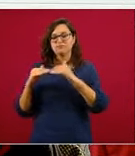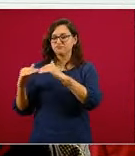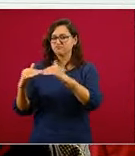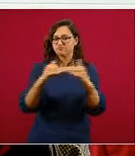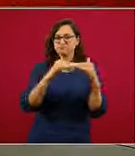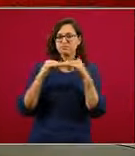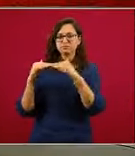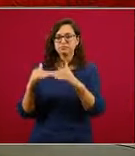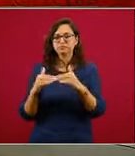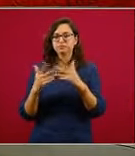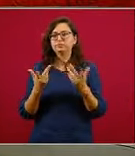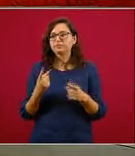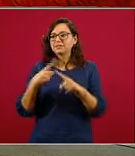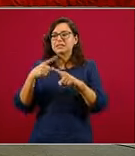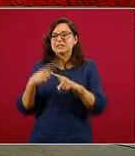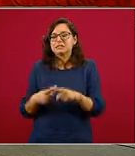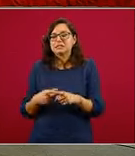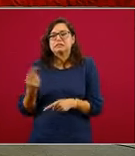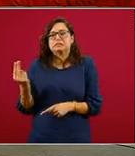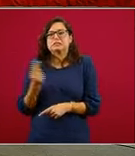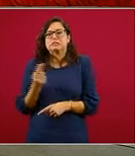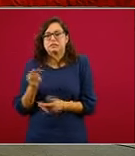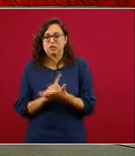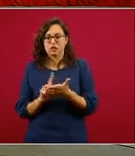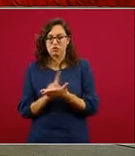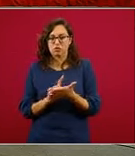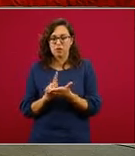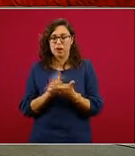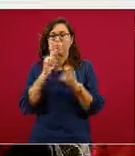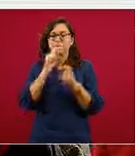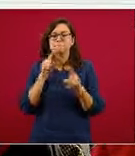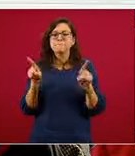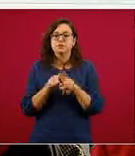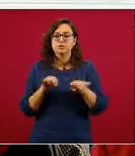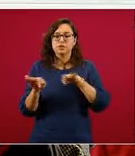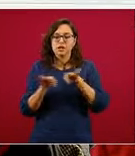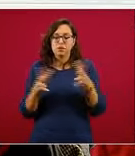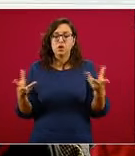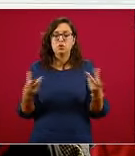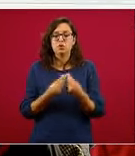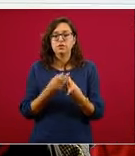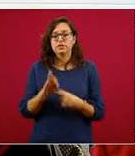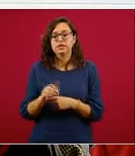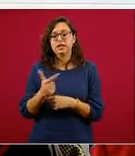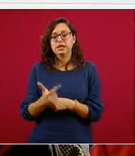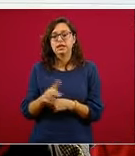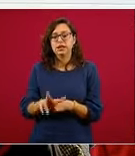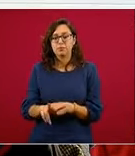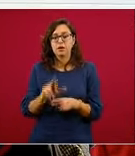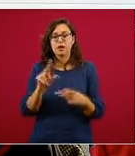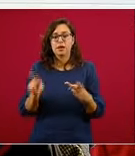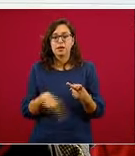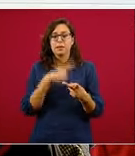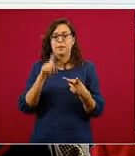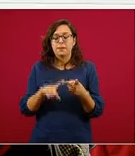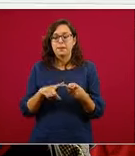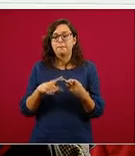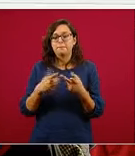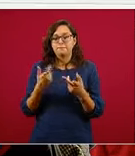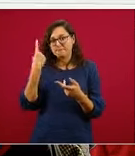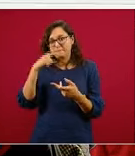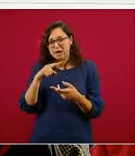ámbito de la demanda. Y bueno, trabajamos de manera coordinada también con la Fiscalía General de la República, con la contraparte de la